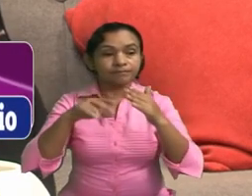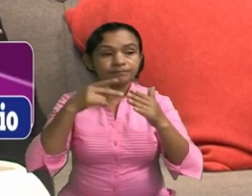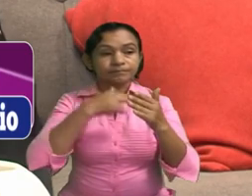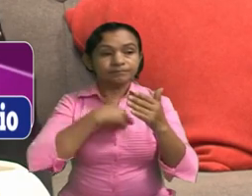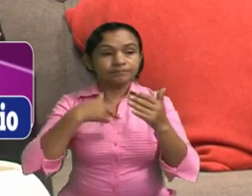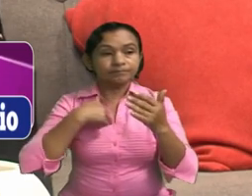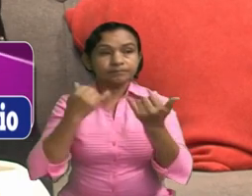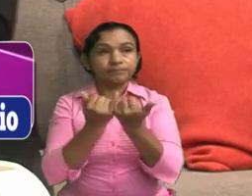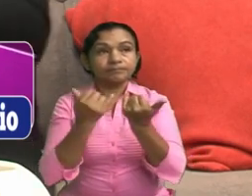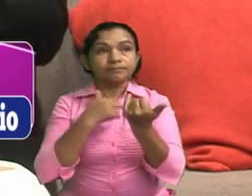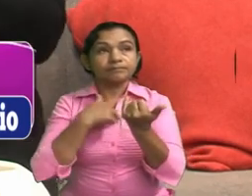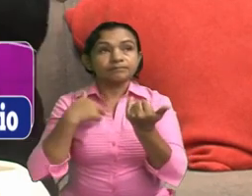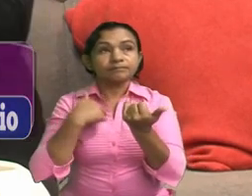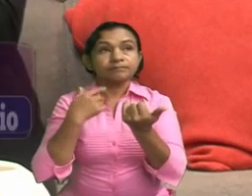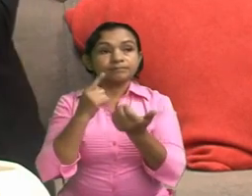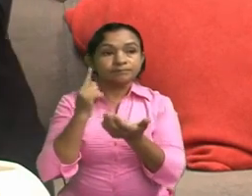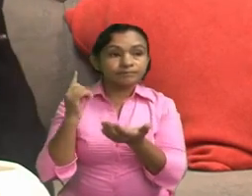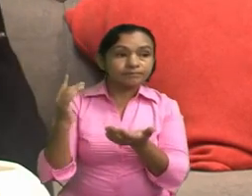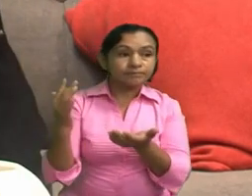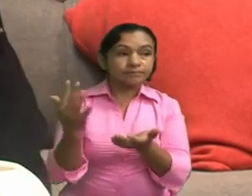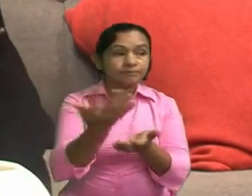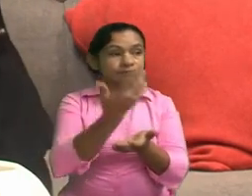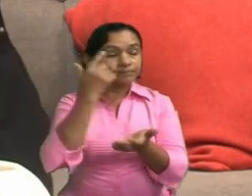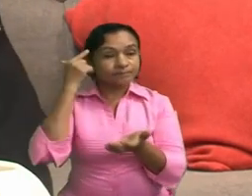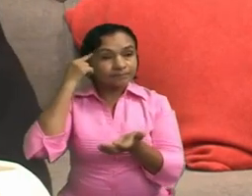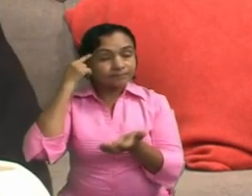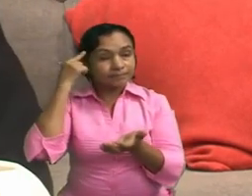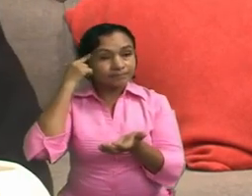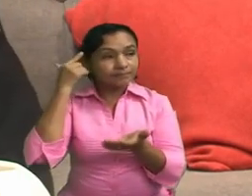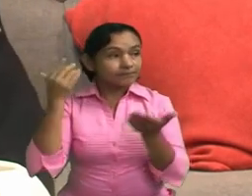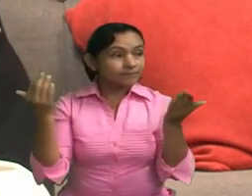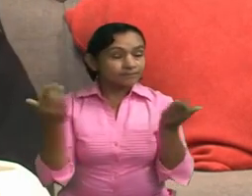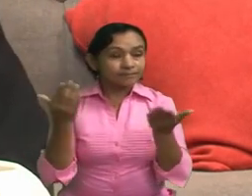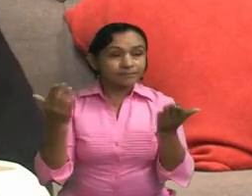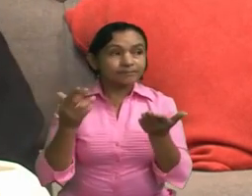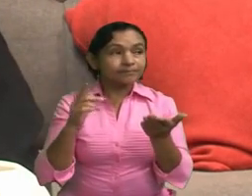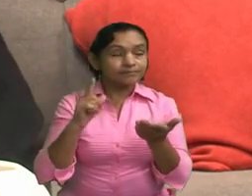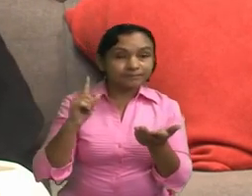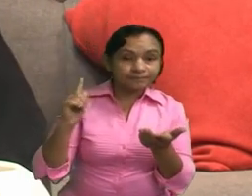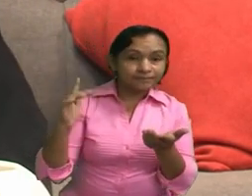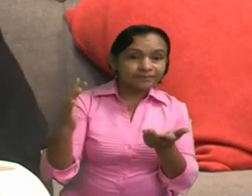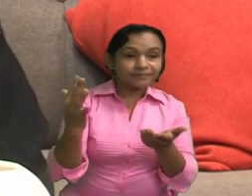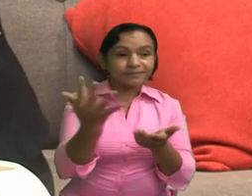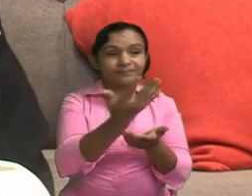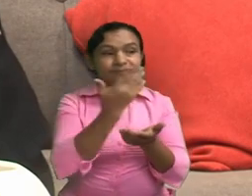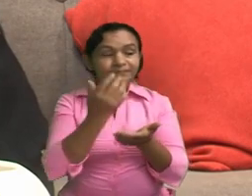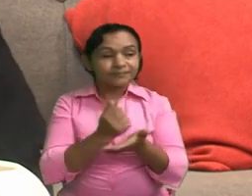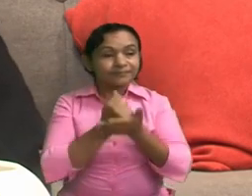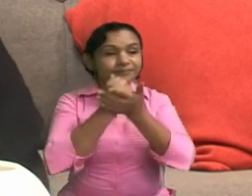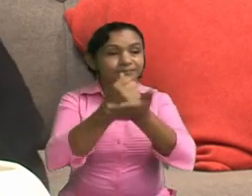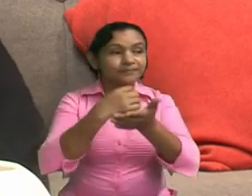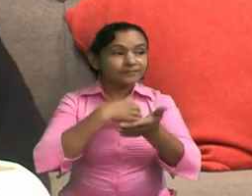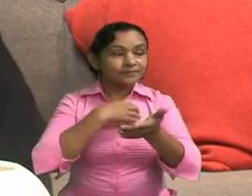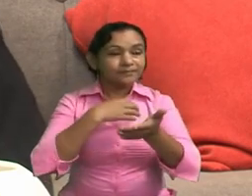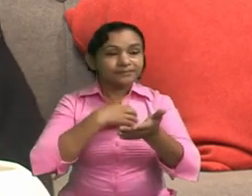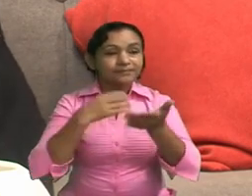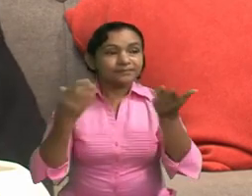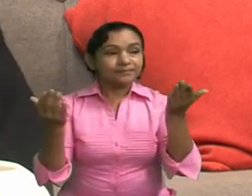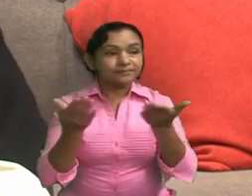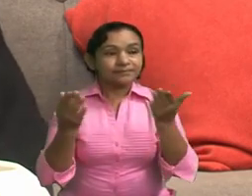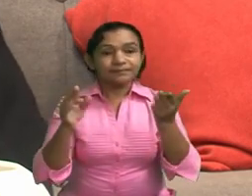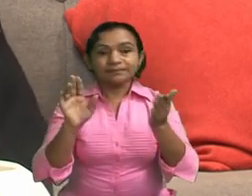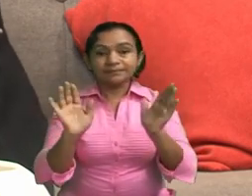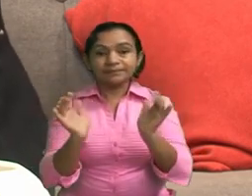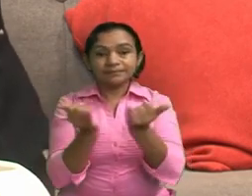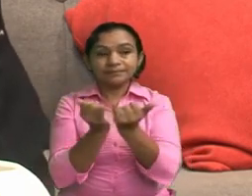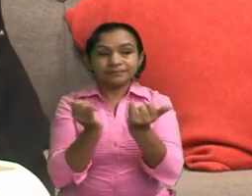Uh-huh. ¿Ya? Nosotros no pensamos en que sea para el beneficio de nosotros porque inclusive estamos en el